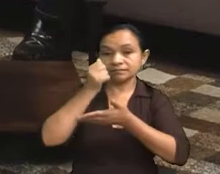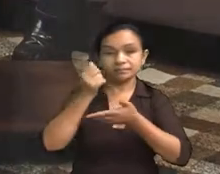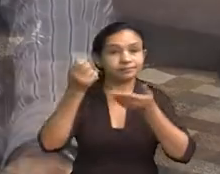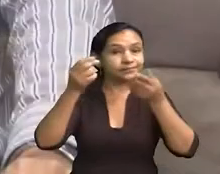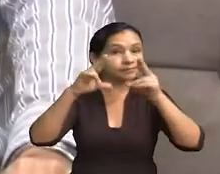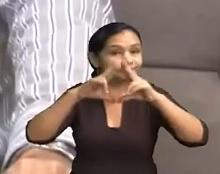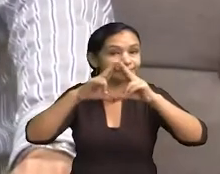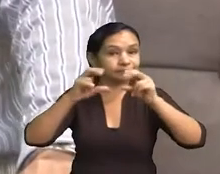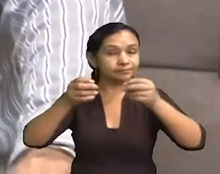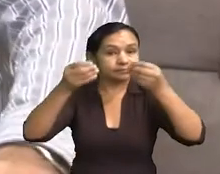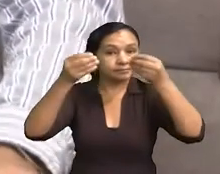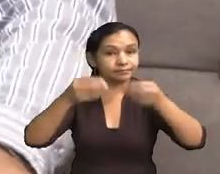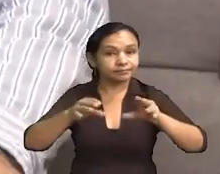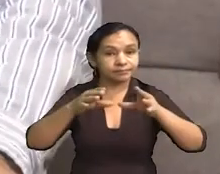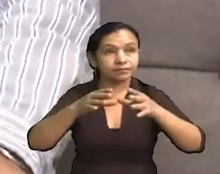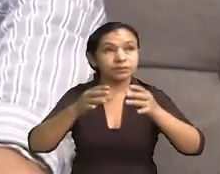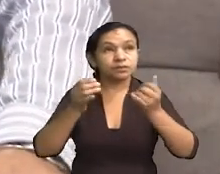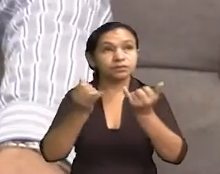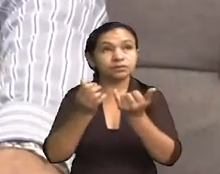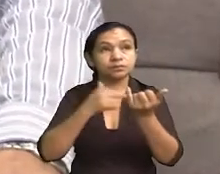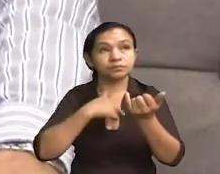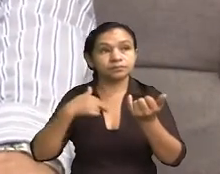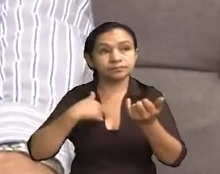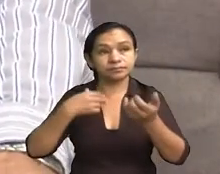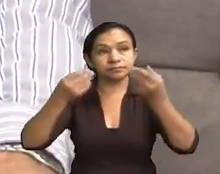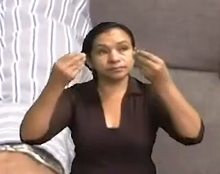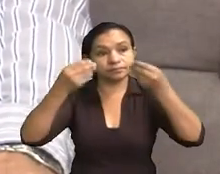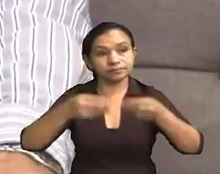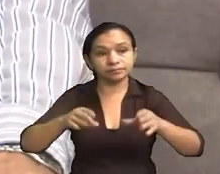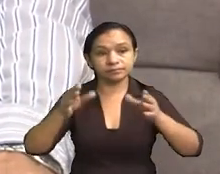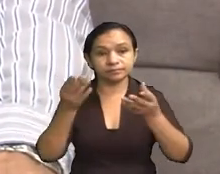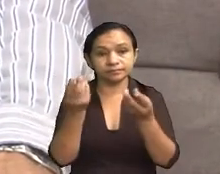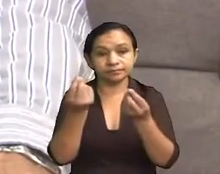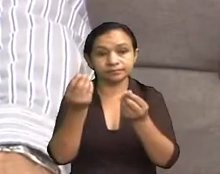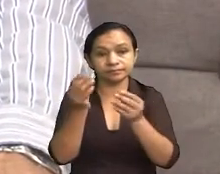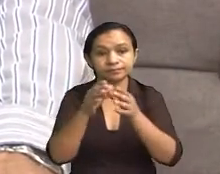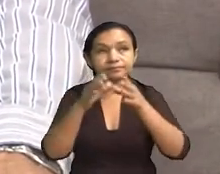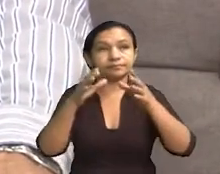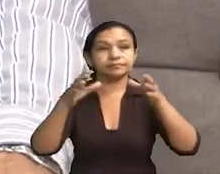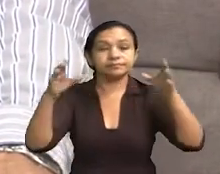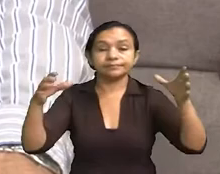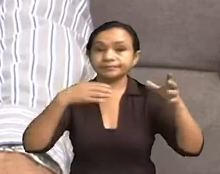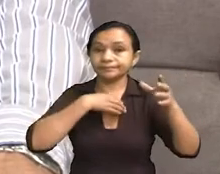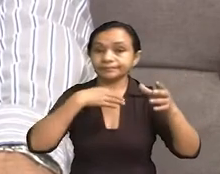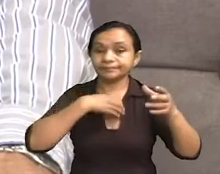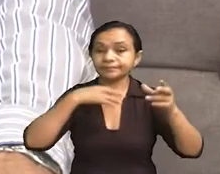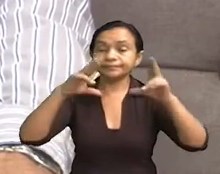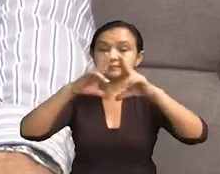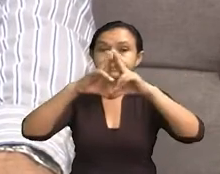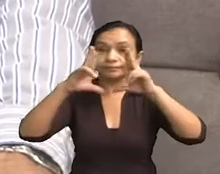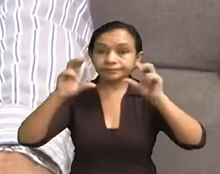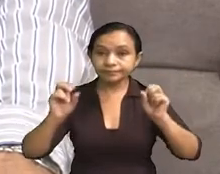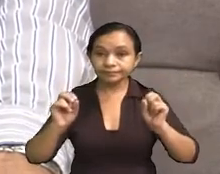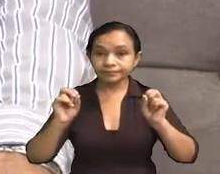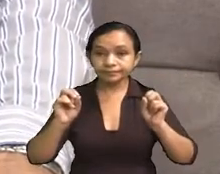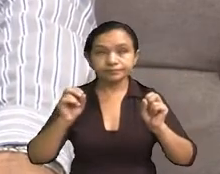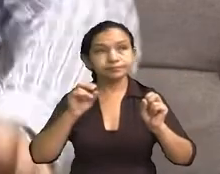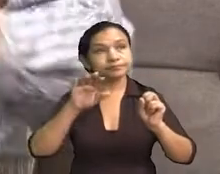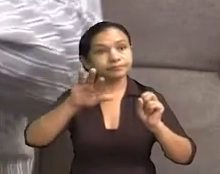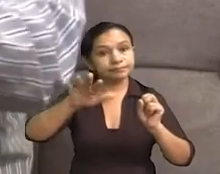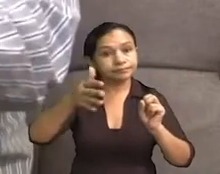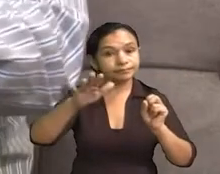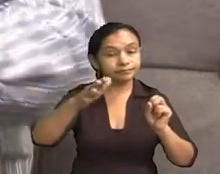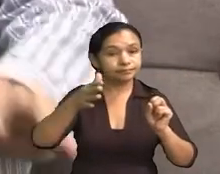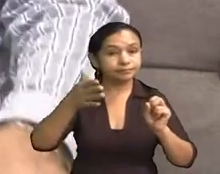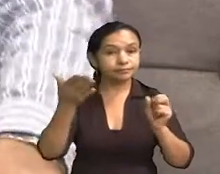pérdida en el crecimiento del Producto Interno Bruto de nuestro país andaba en